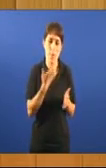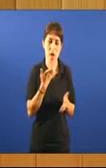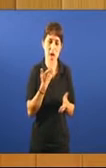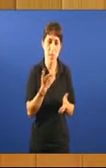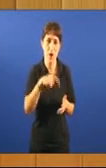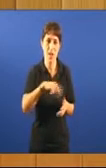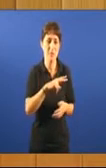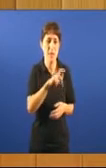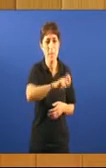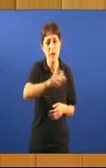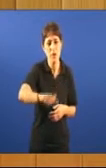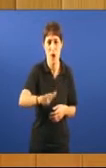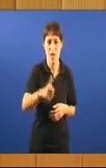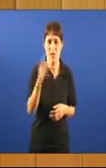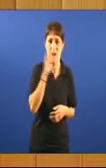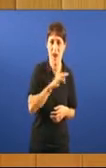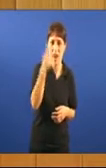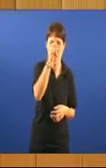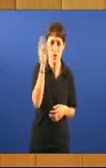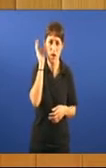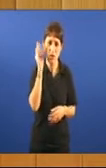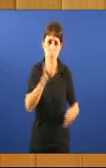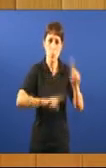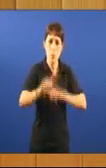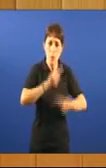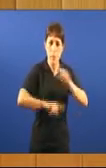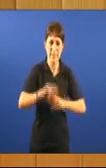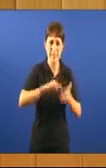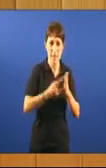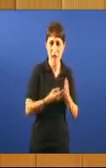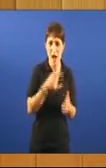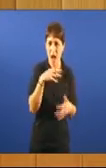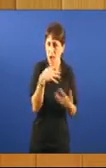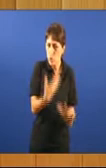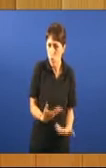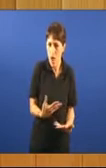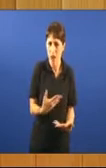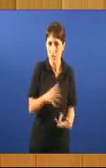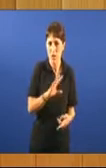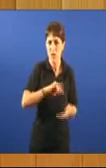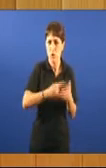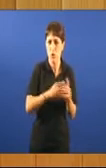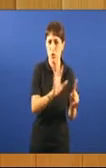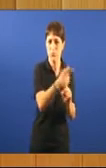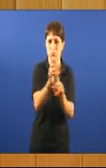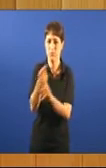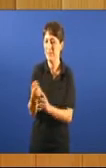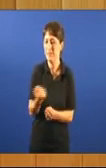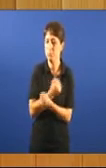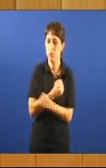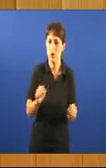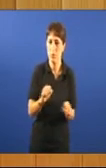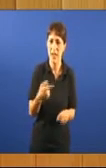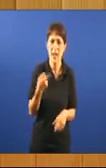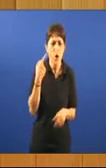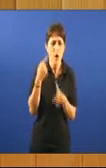dos galegos e das galegas. Hai que superalo. Hai que ir cara a un cambio de réxime. Cara a un cambio de réxime co